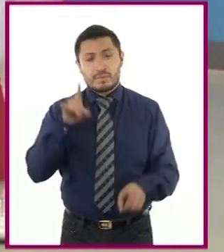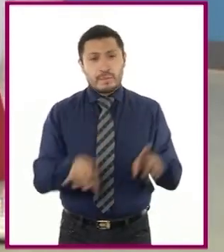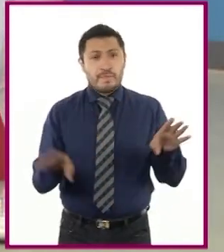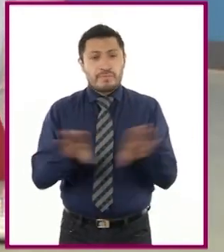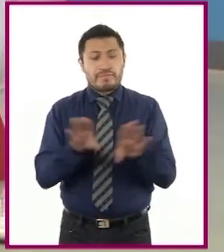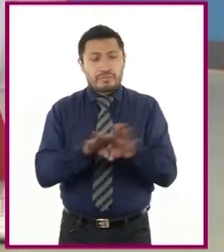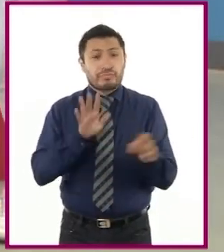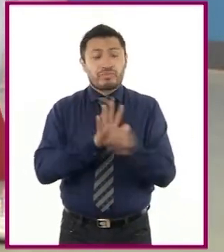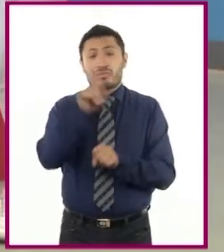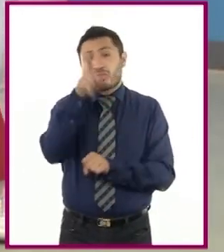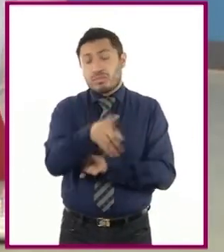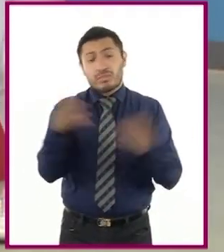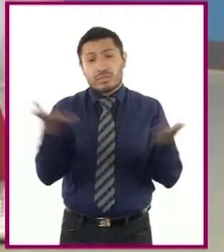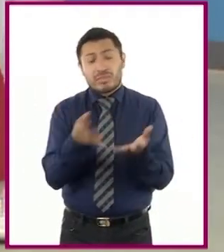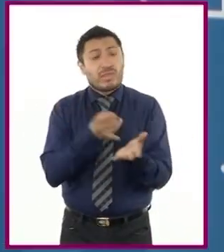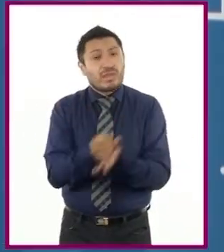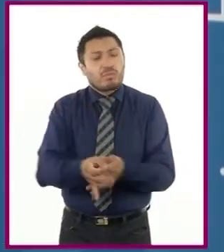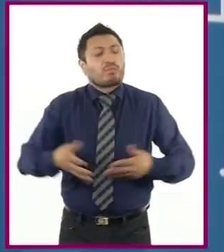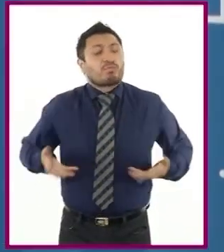hayan decidido realizar.